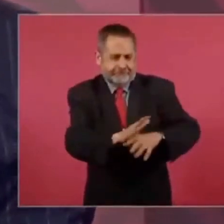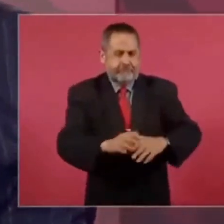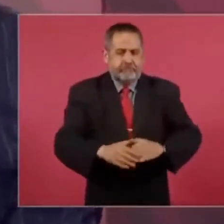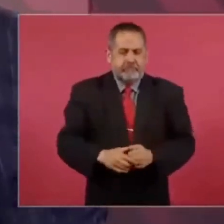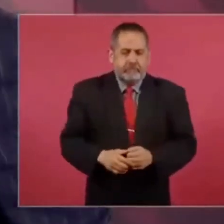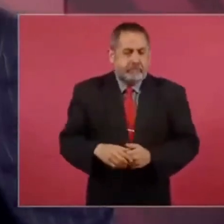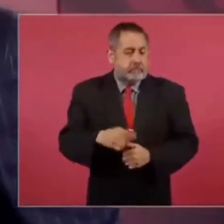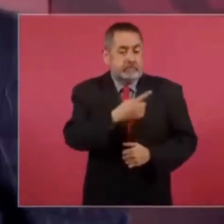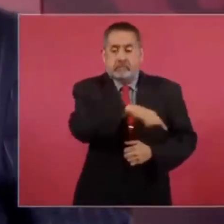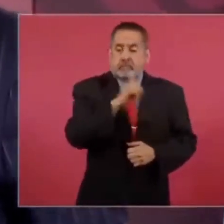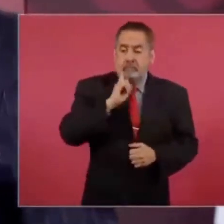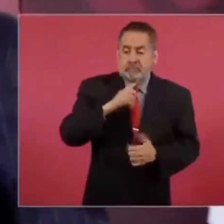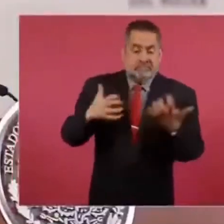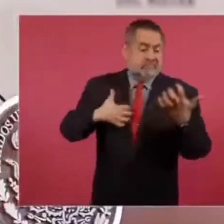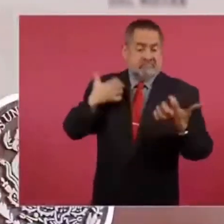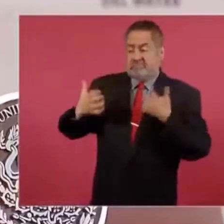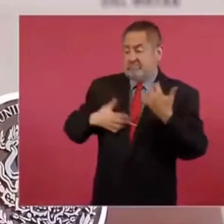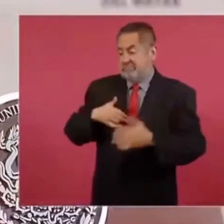¡Qué barbaridad!